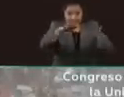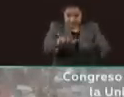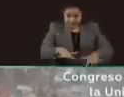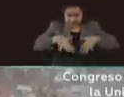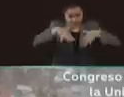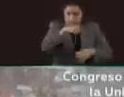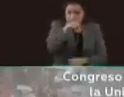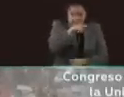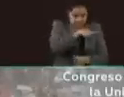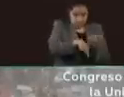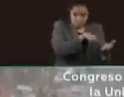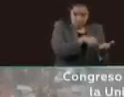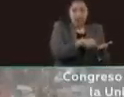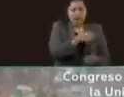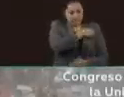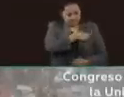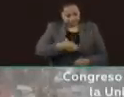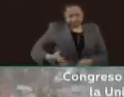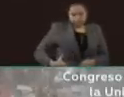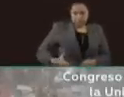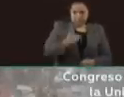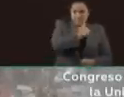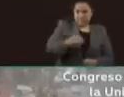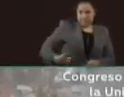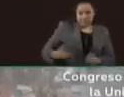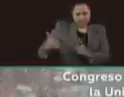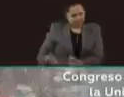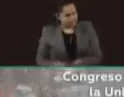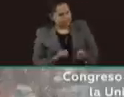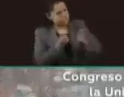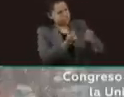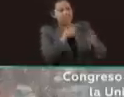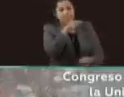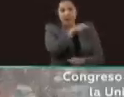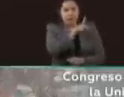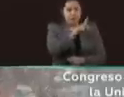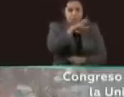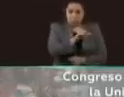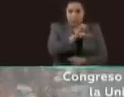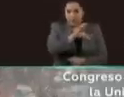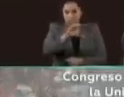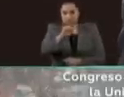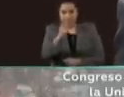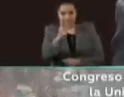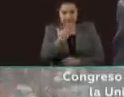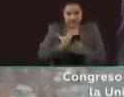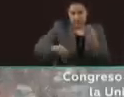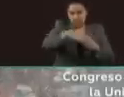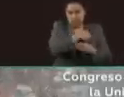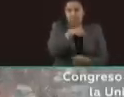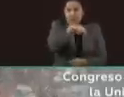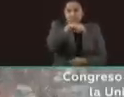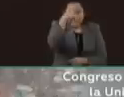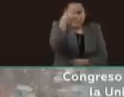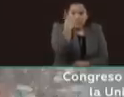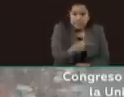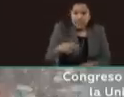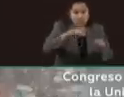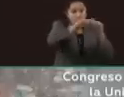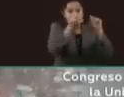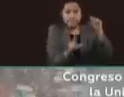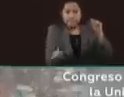la banda presidencial a la doctora Claudia Sheinbaum Pardo, primera mujer presidenta de México.